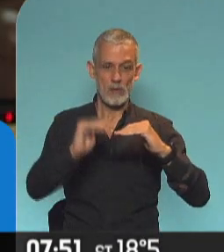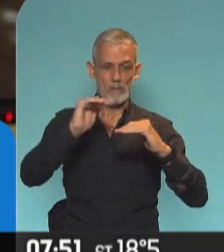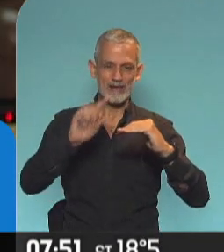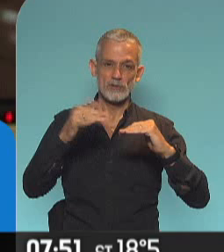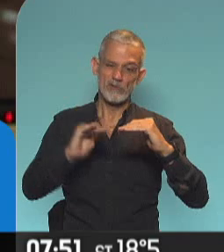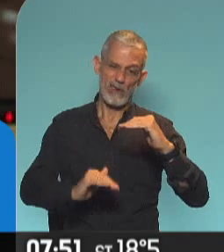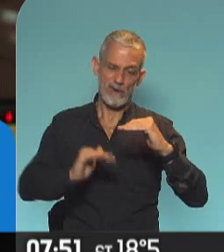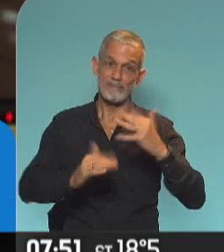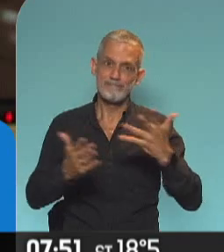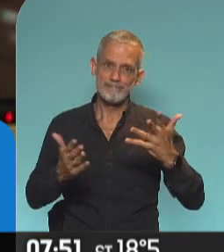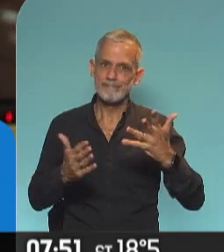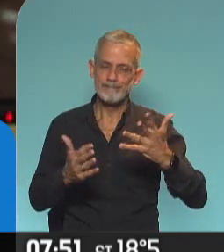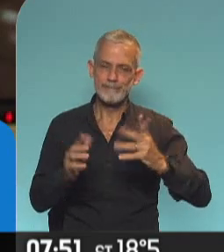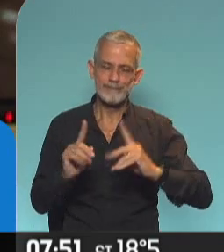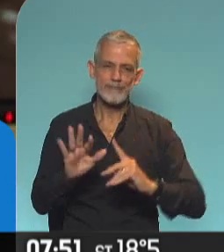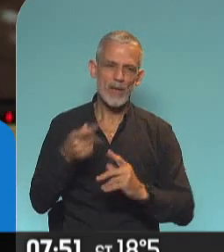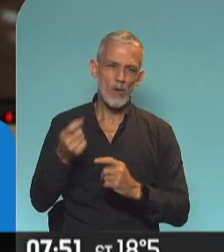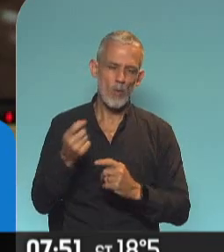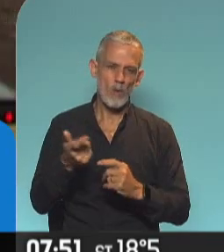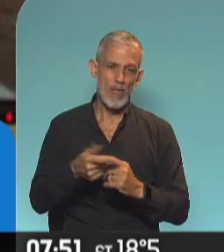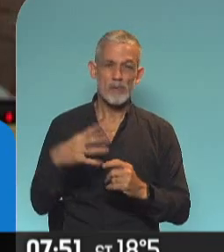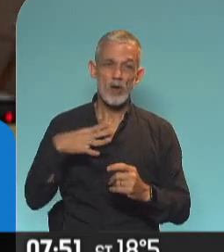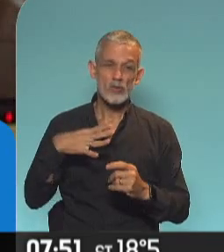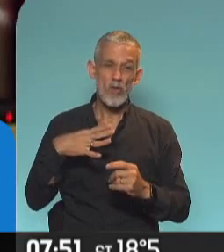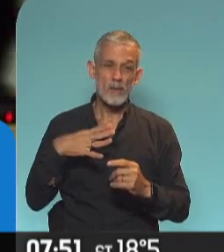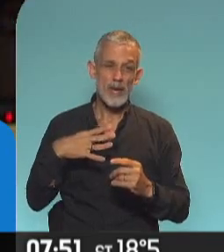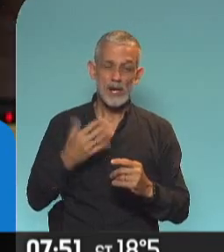año, algunos perdieron, pero todavía